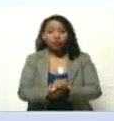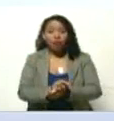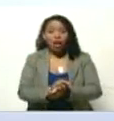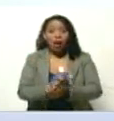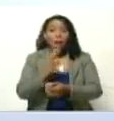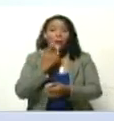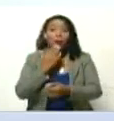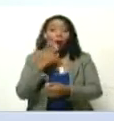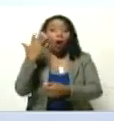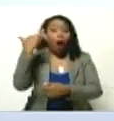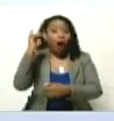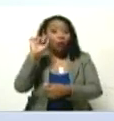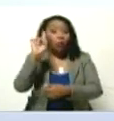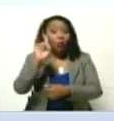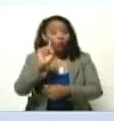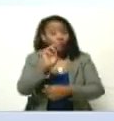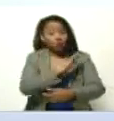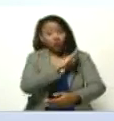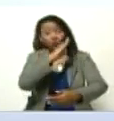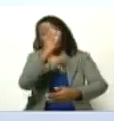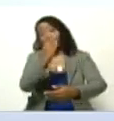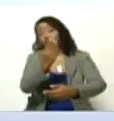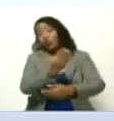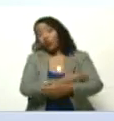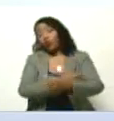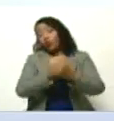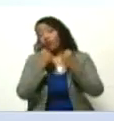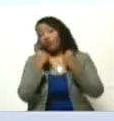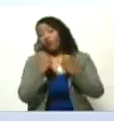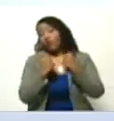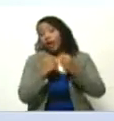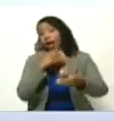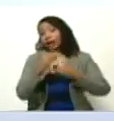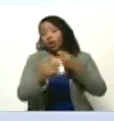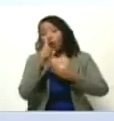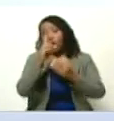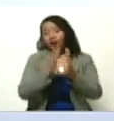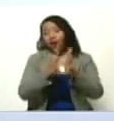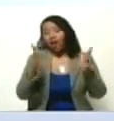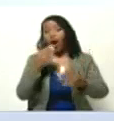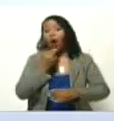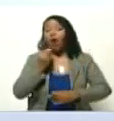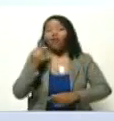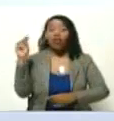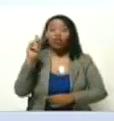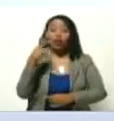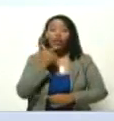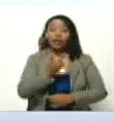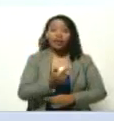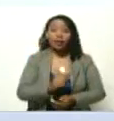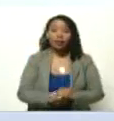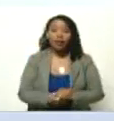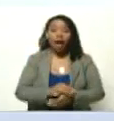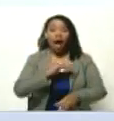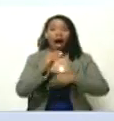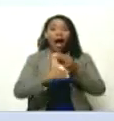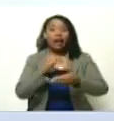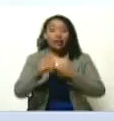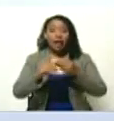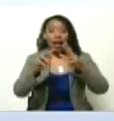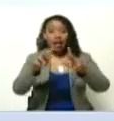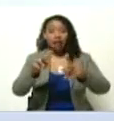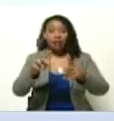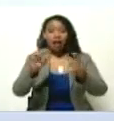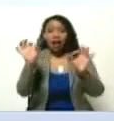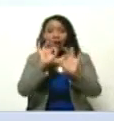una poderosísima beta para hacer lo que un gran joven venezolano decía, de hacer irreversible la